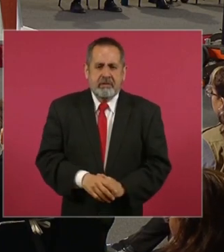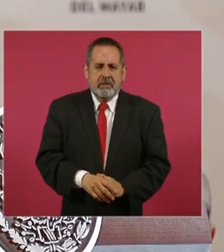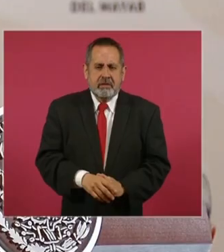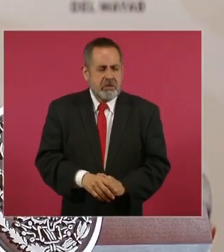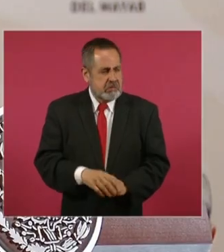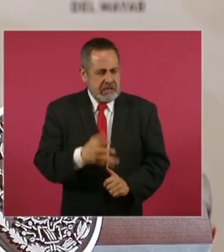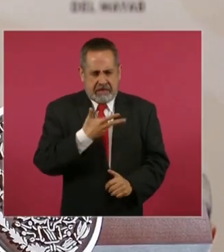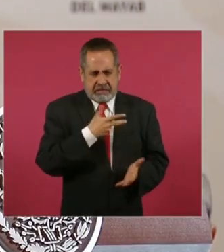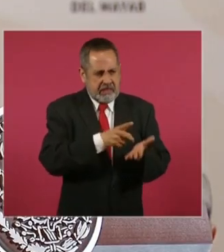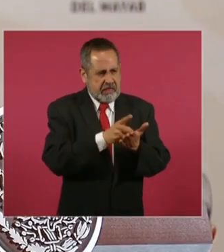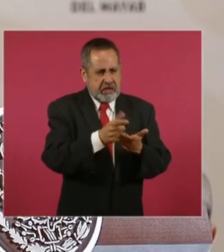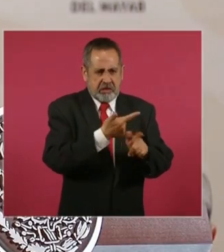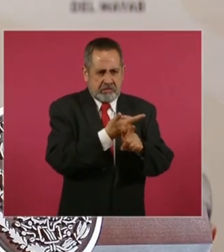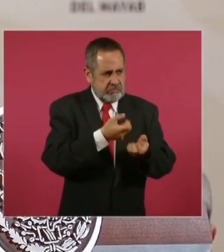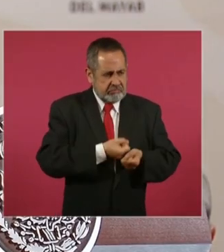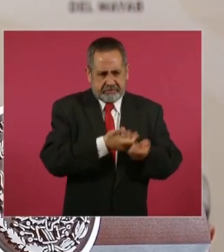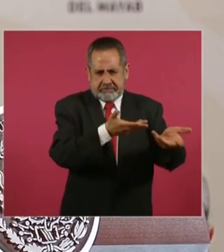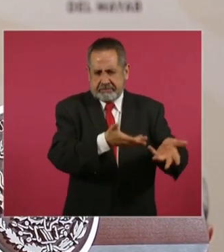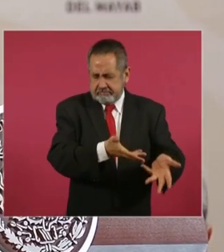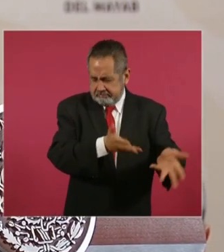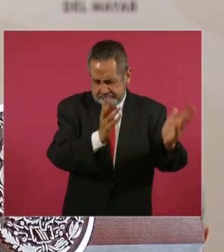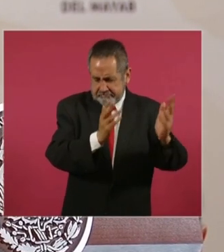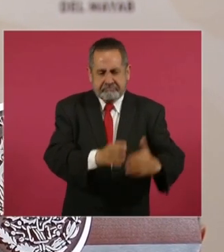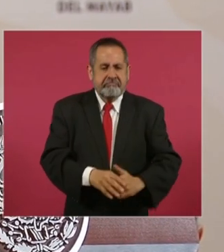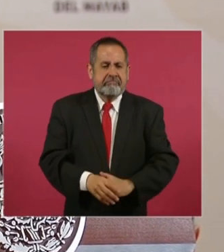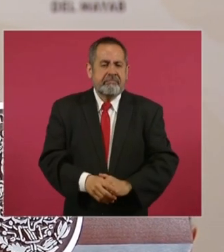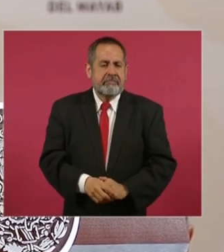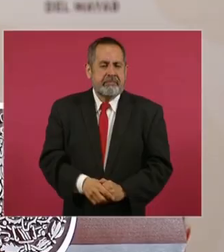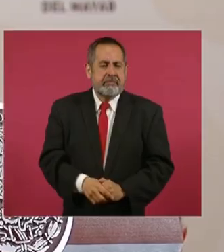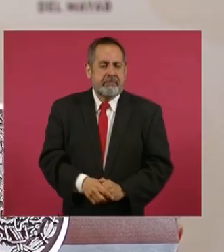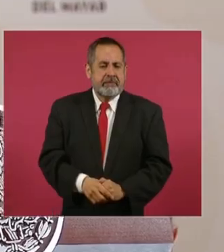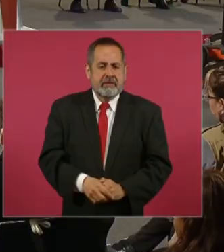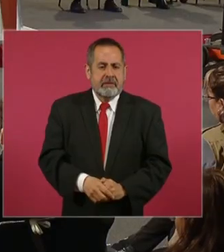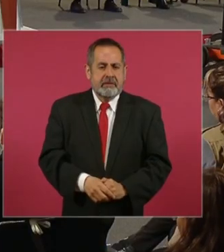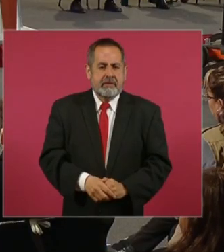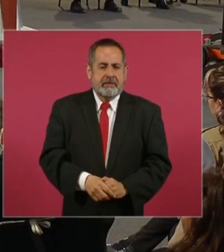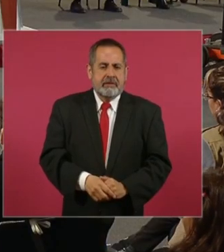tiene todo el derecho a expresarse.